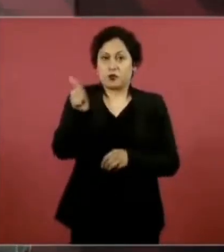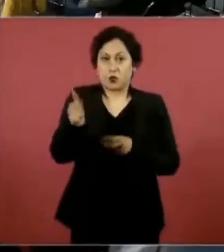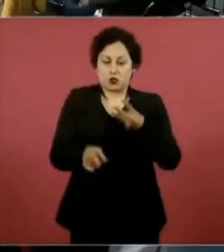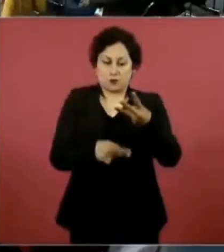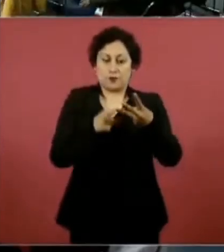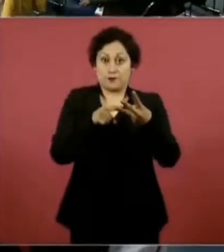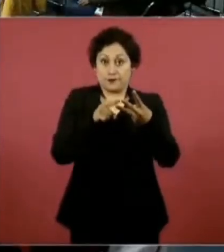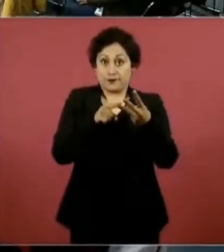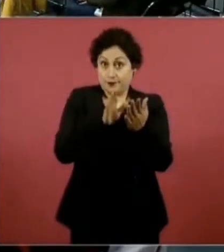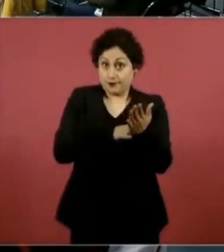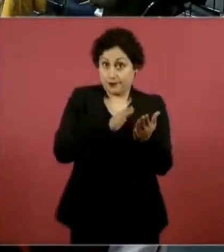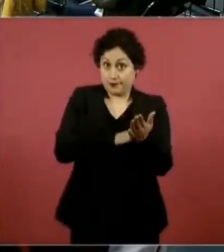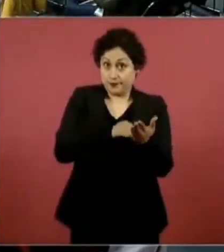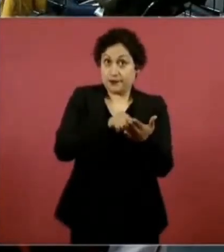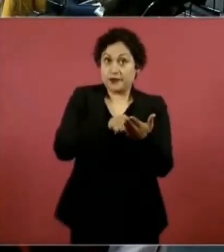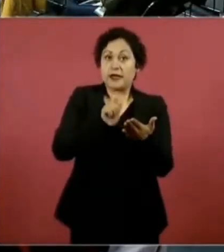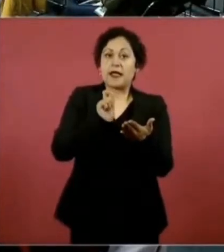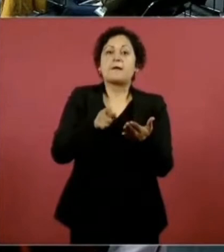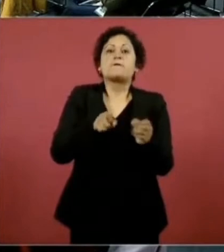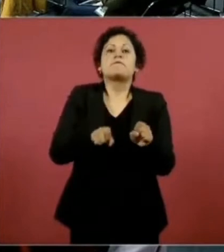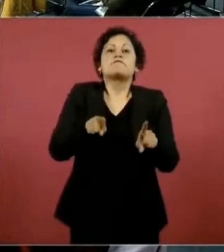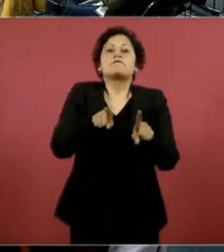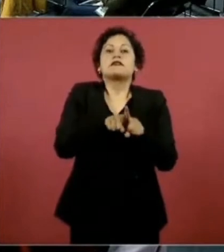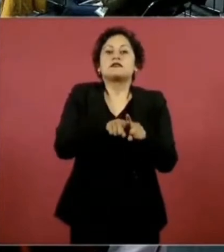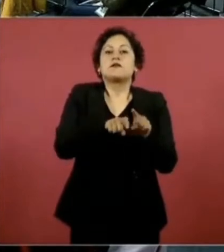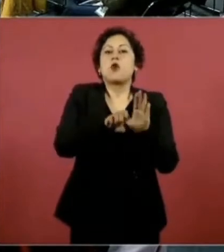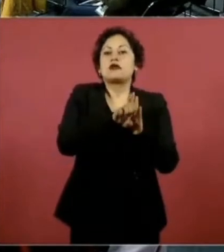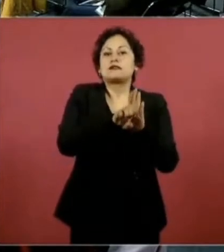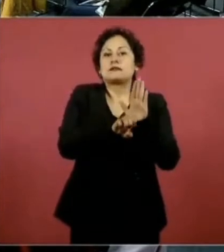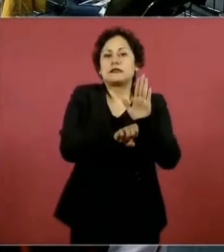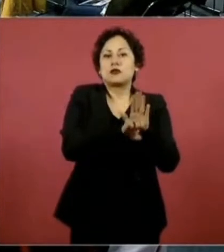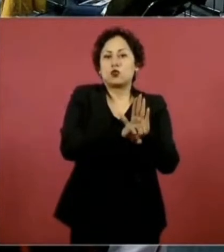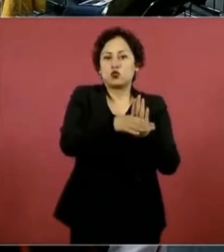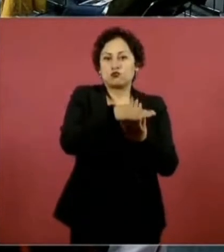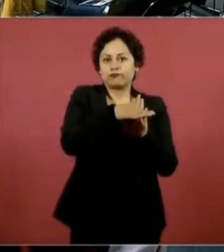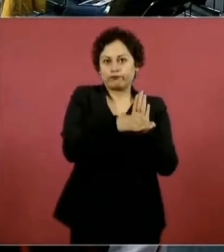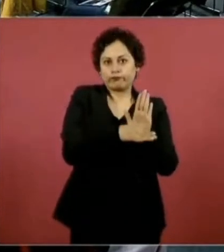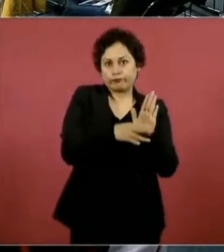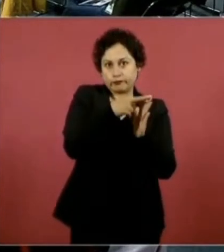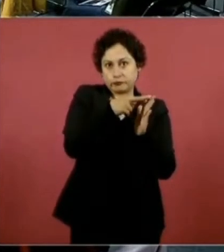documento son los estatutos de cada partido,